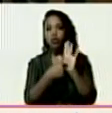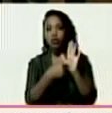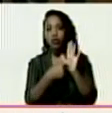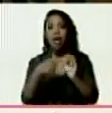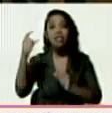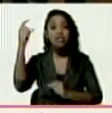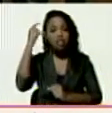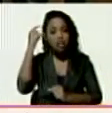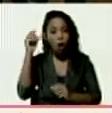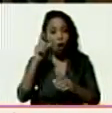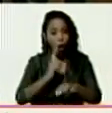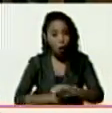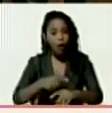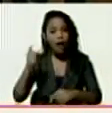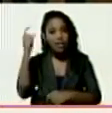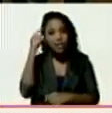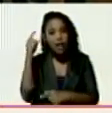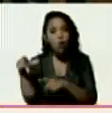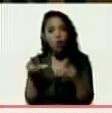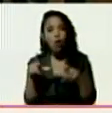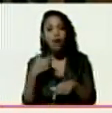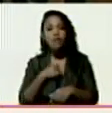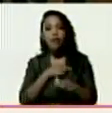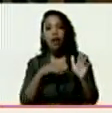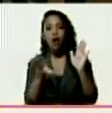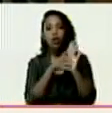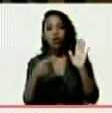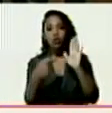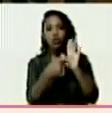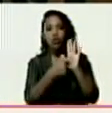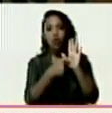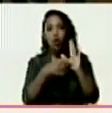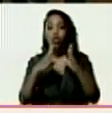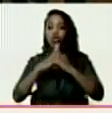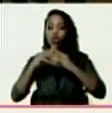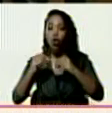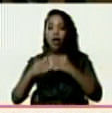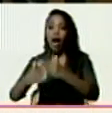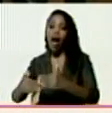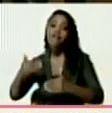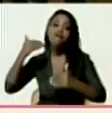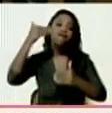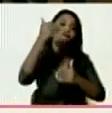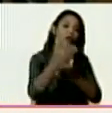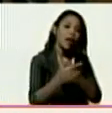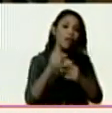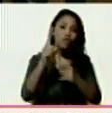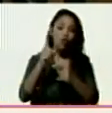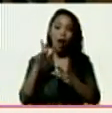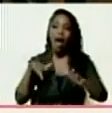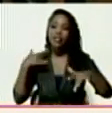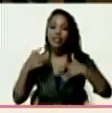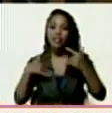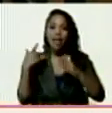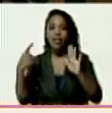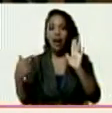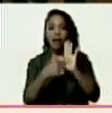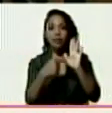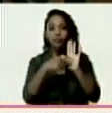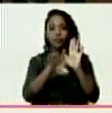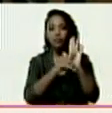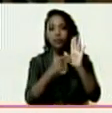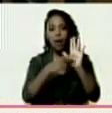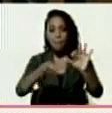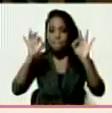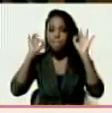día y lugar previsto en nuestra Constitución. Todo lo que se haga fuera de un acto de la Constitución,